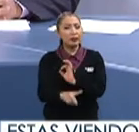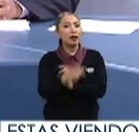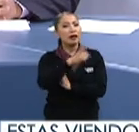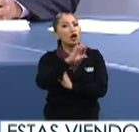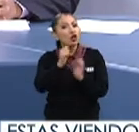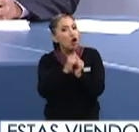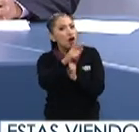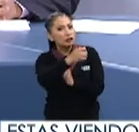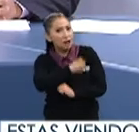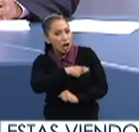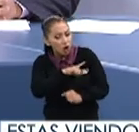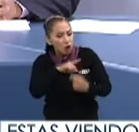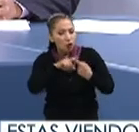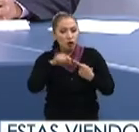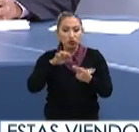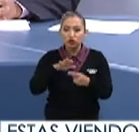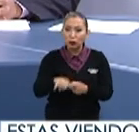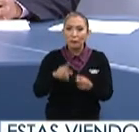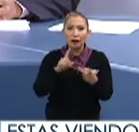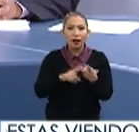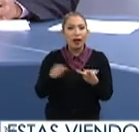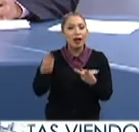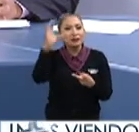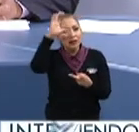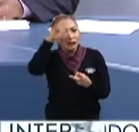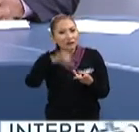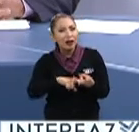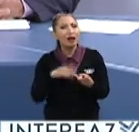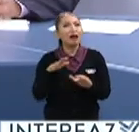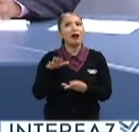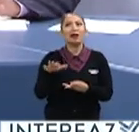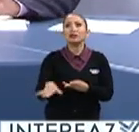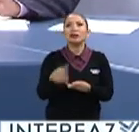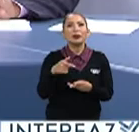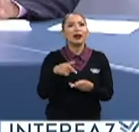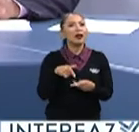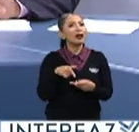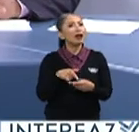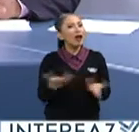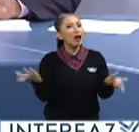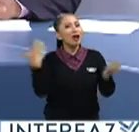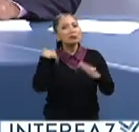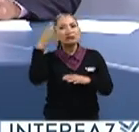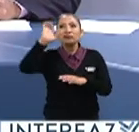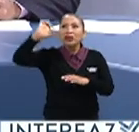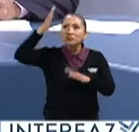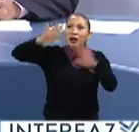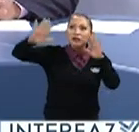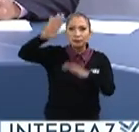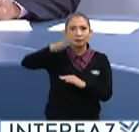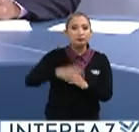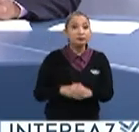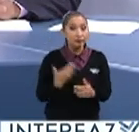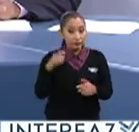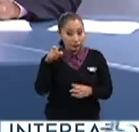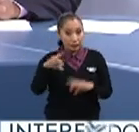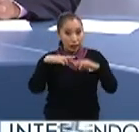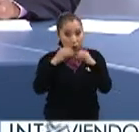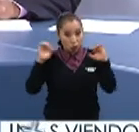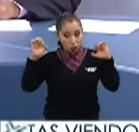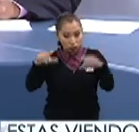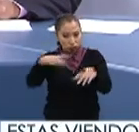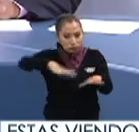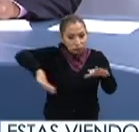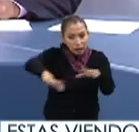tienen que ver con la salud, tiene alcances que tienen que ver con la ciencia, tiene alcances que tienen que ver con el espacio. En estos encuentros,